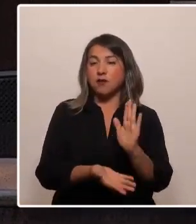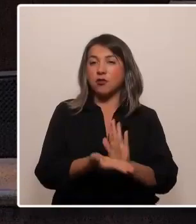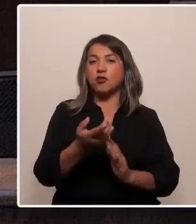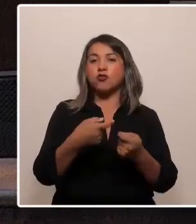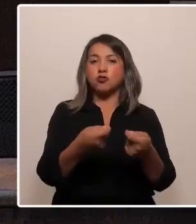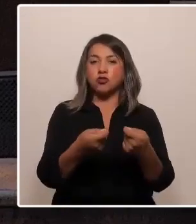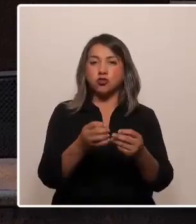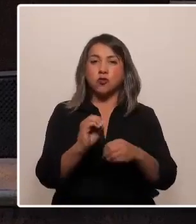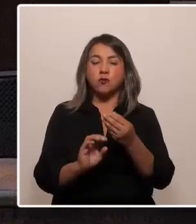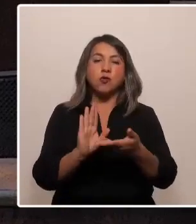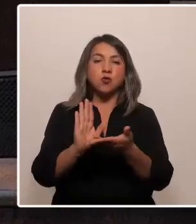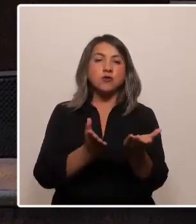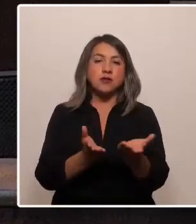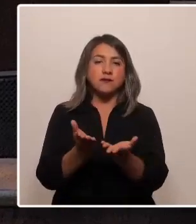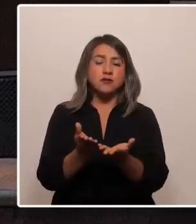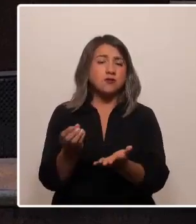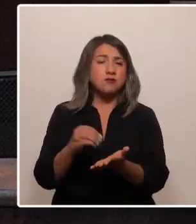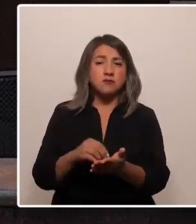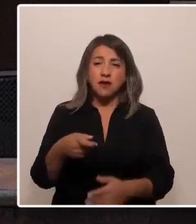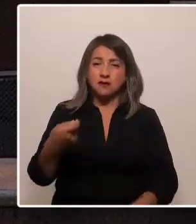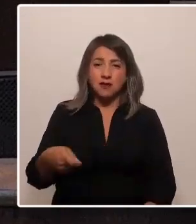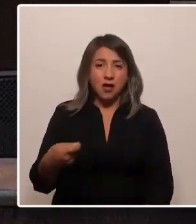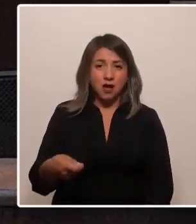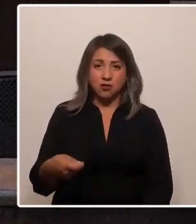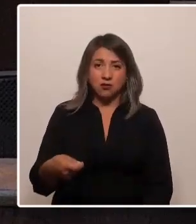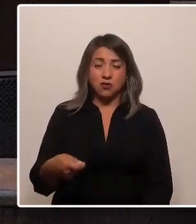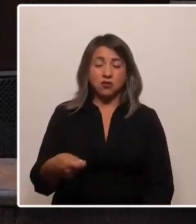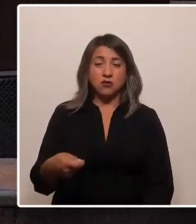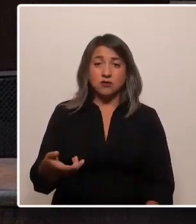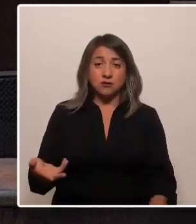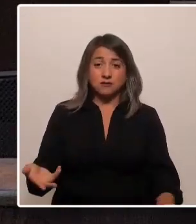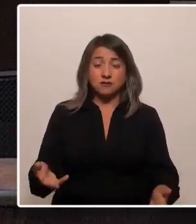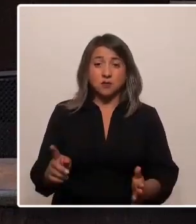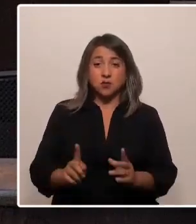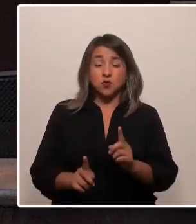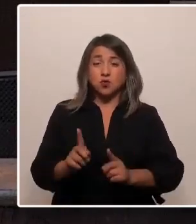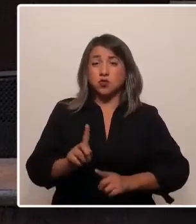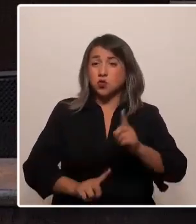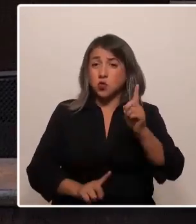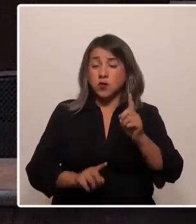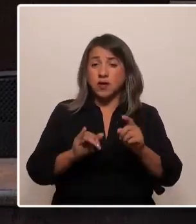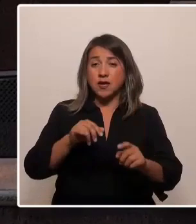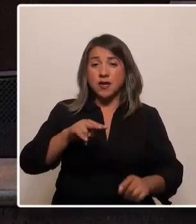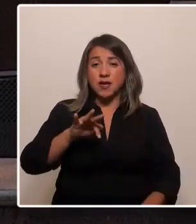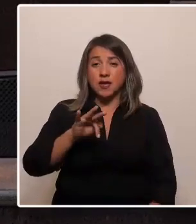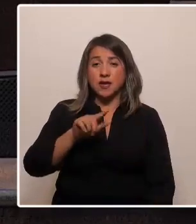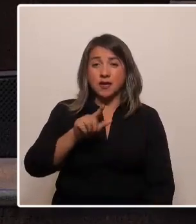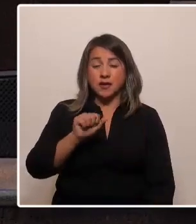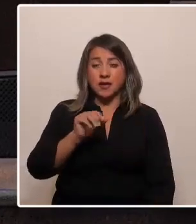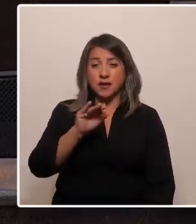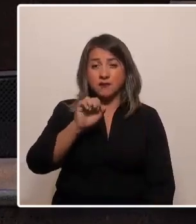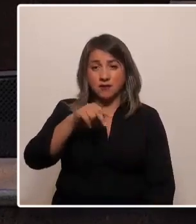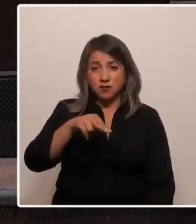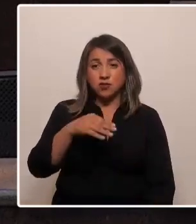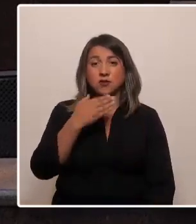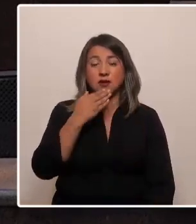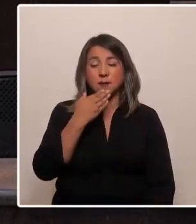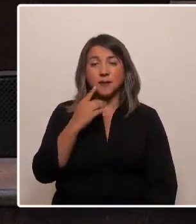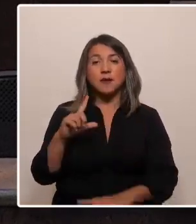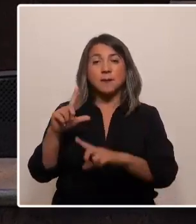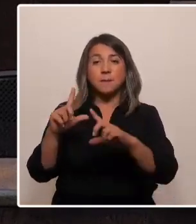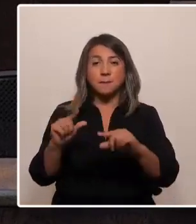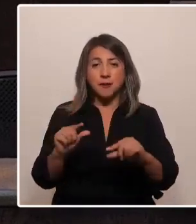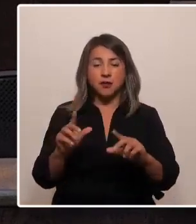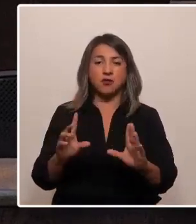de los productos y servicios, y eso lleva inescapablemente a alzas de precios e inflación, junto con disminuir el